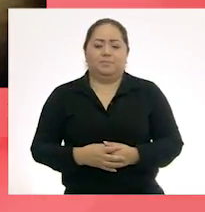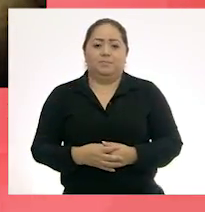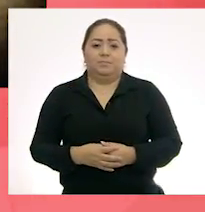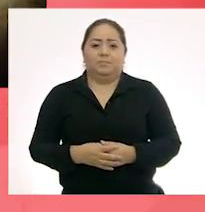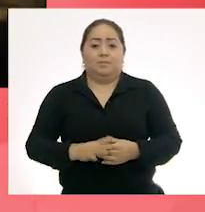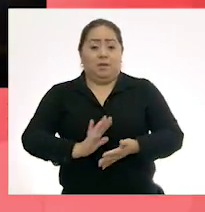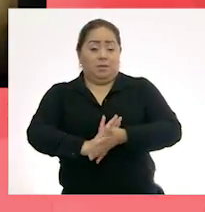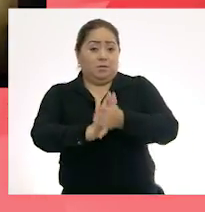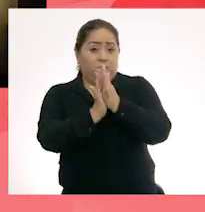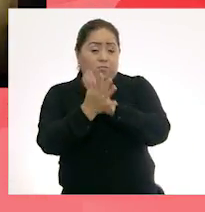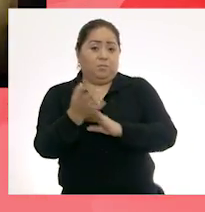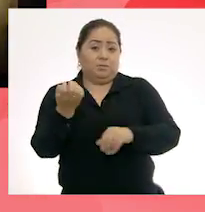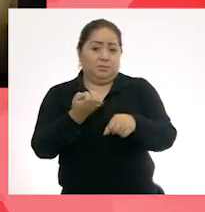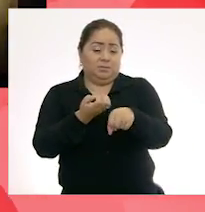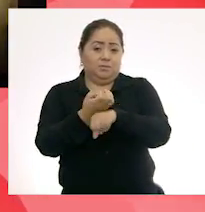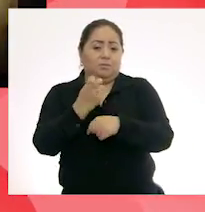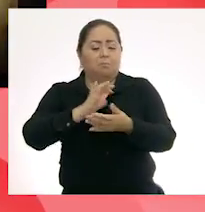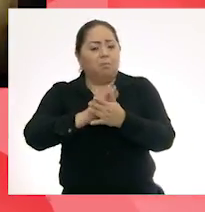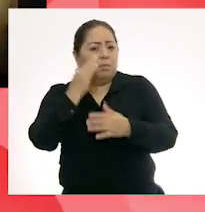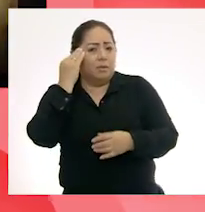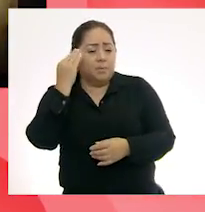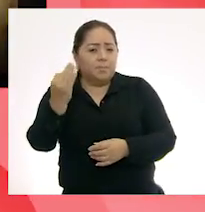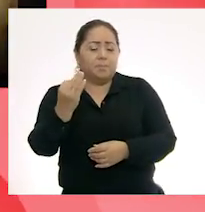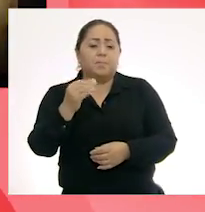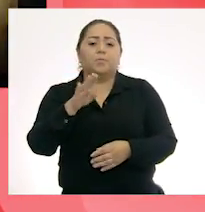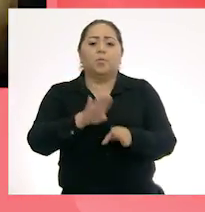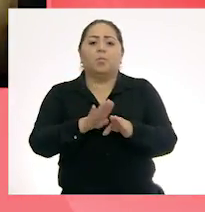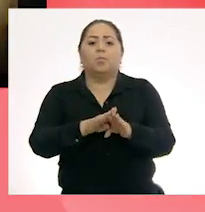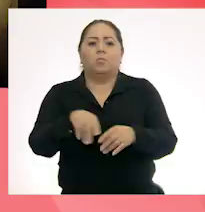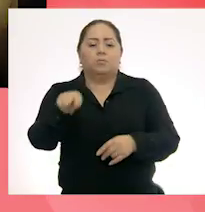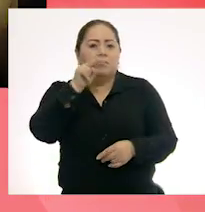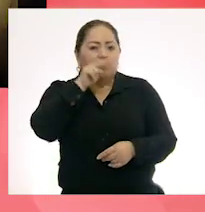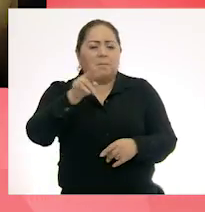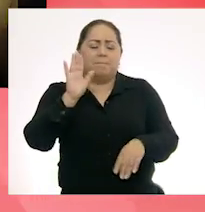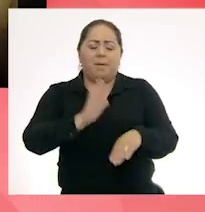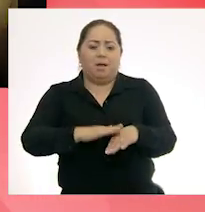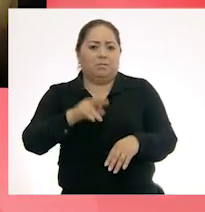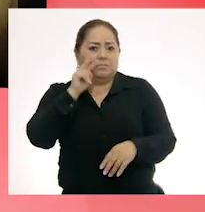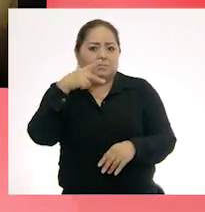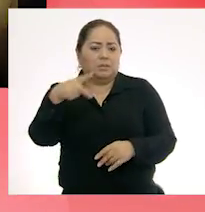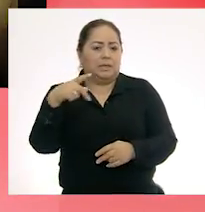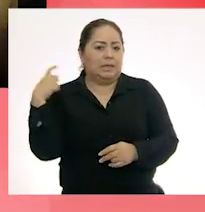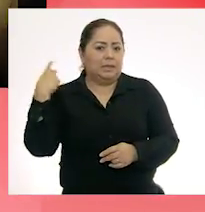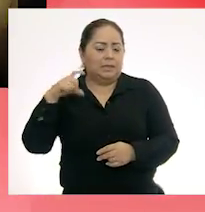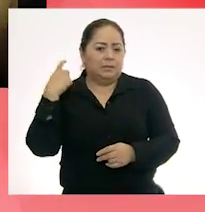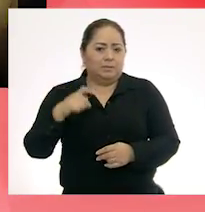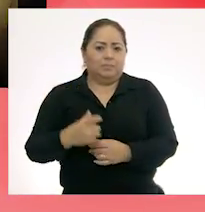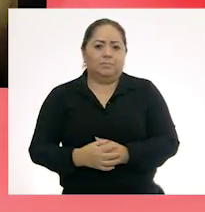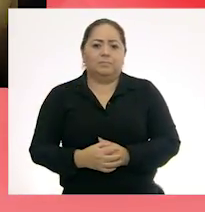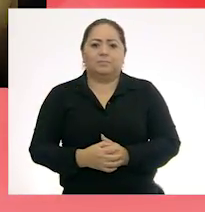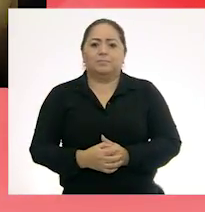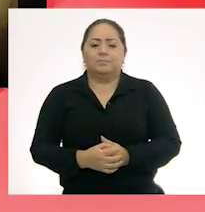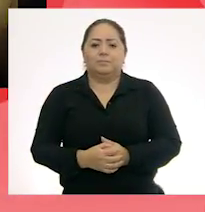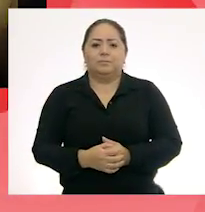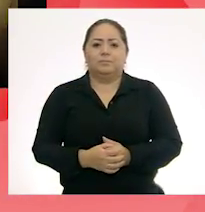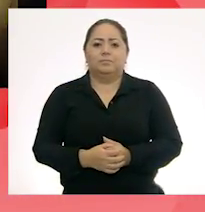La transformación del estado a través del tiempo es sin duda uno de los atractivos más notables de Querétaro.